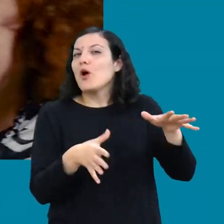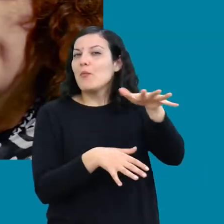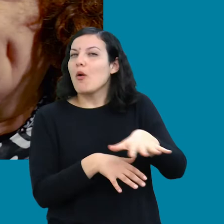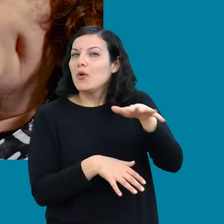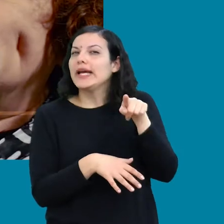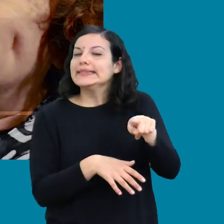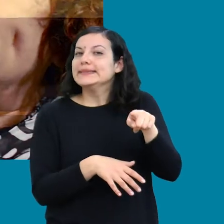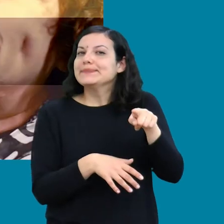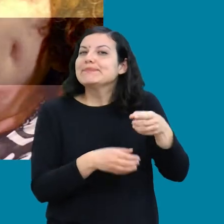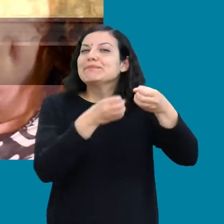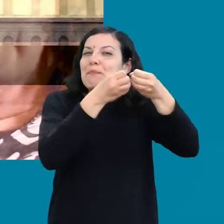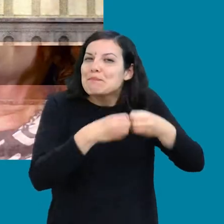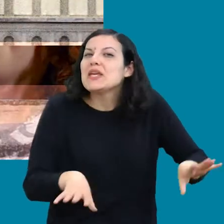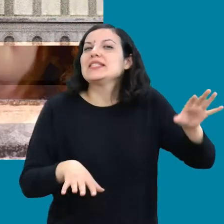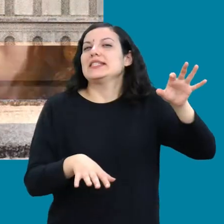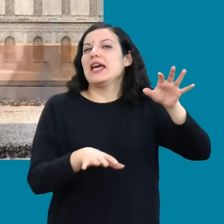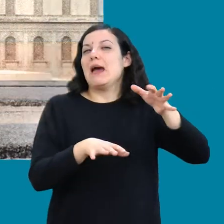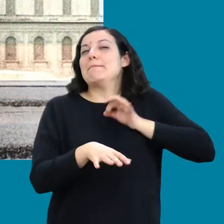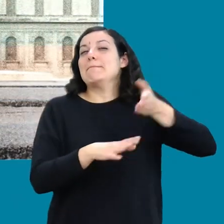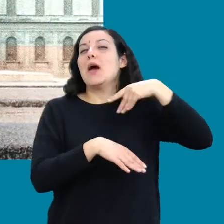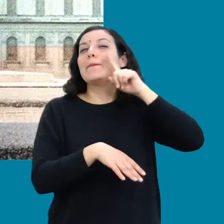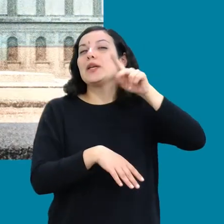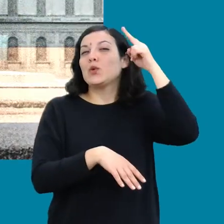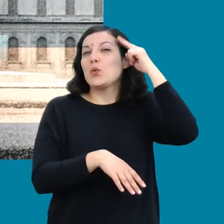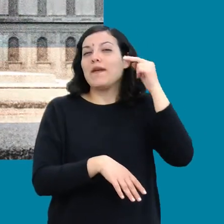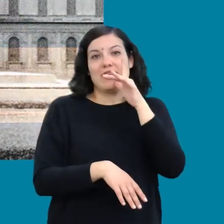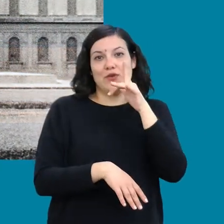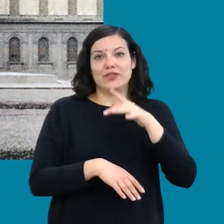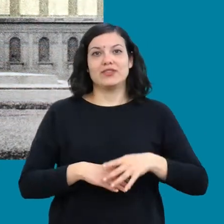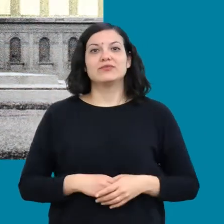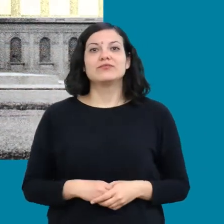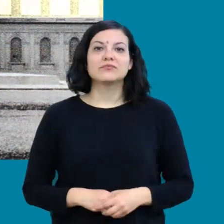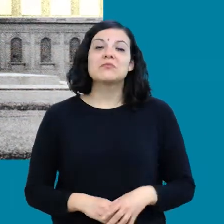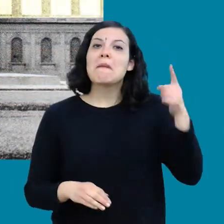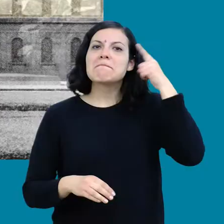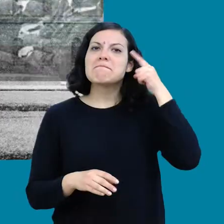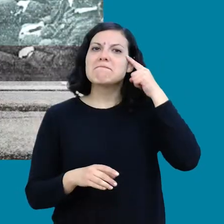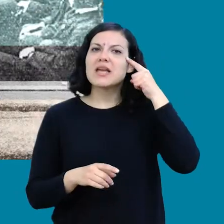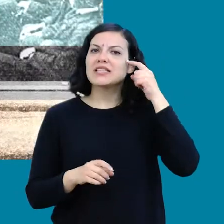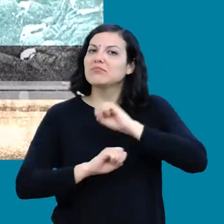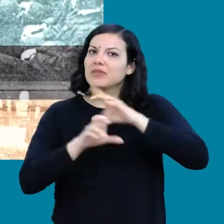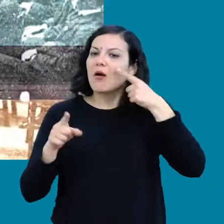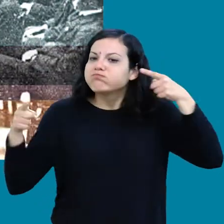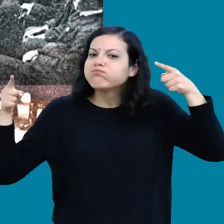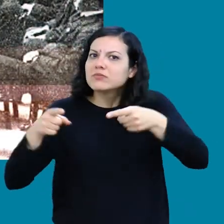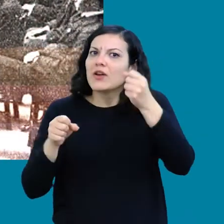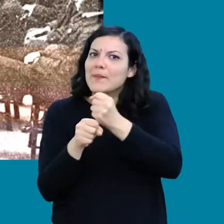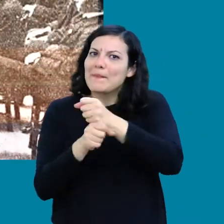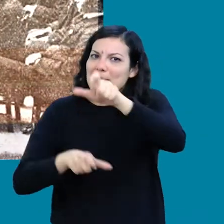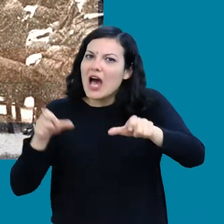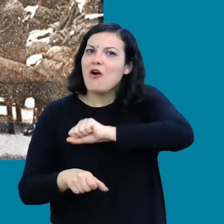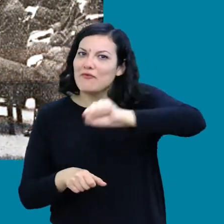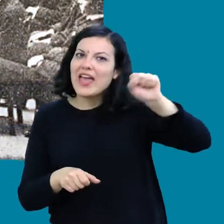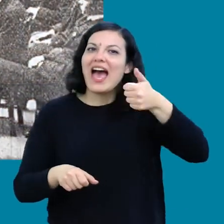populares, se inicia, diría, ahí por 1914. Se entiende claramente en las direcciones obreras,